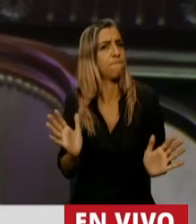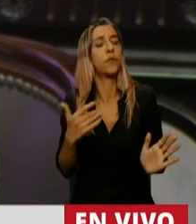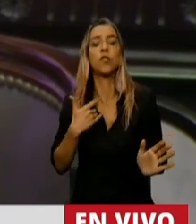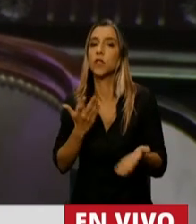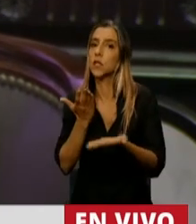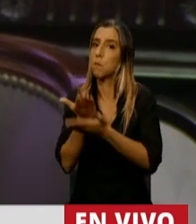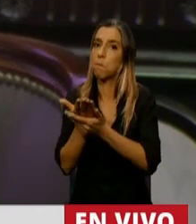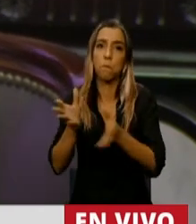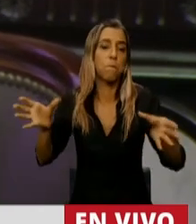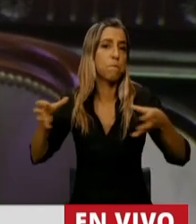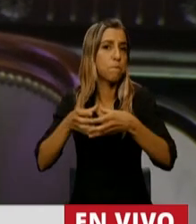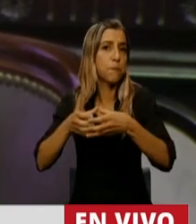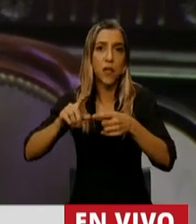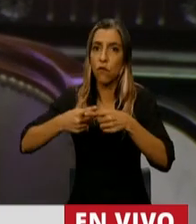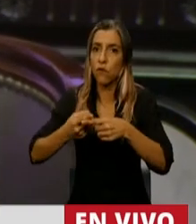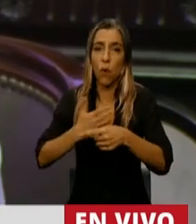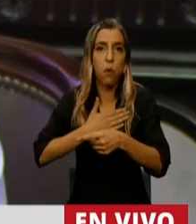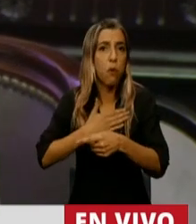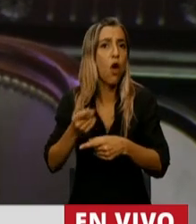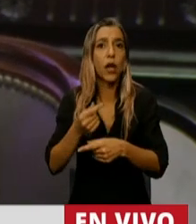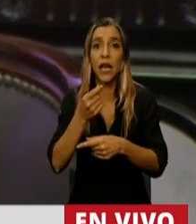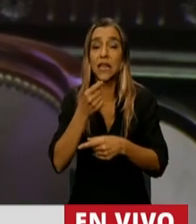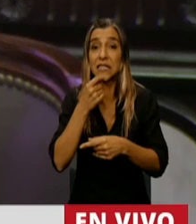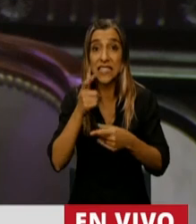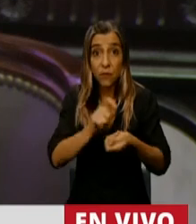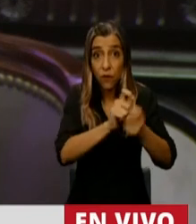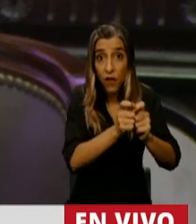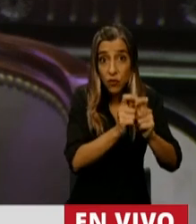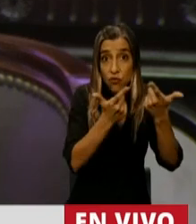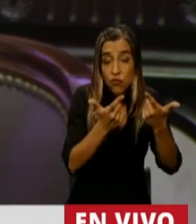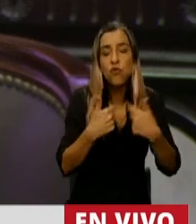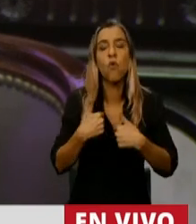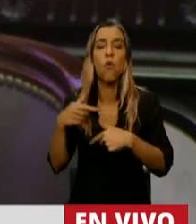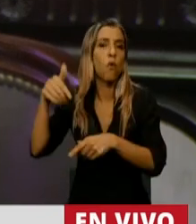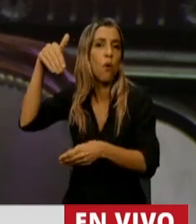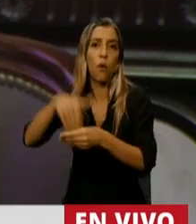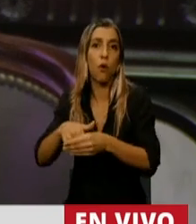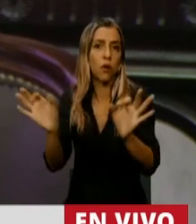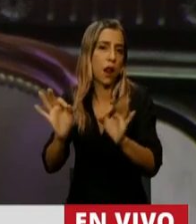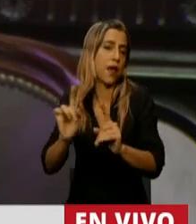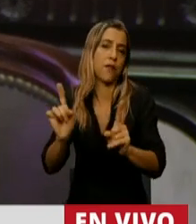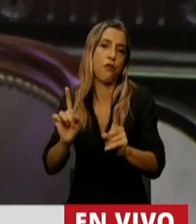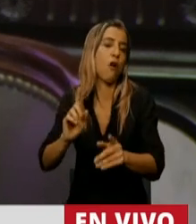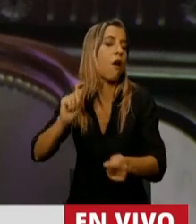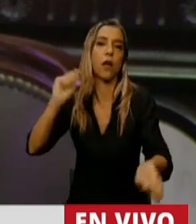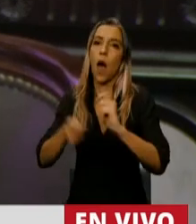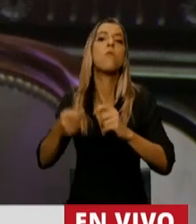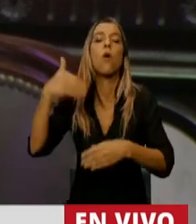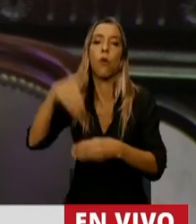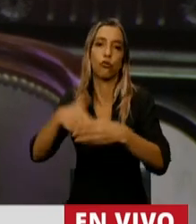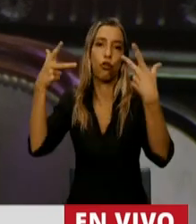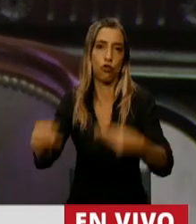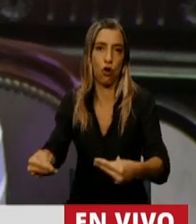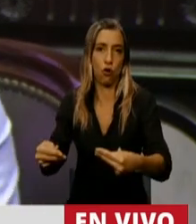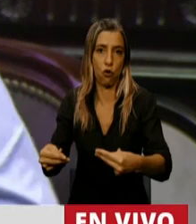cambiar la posición de abstención por la negativa, porque esto me parece que fue una vivada de último momento. Muchas